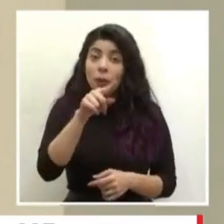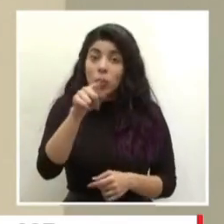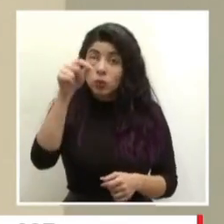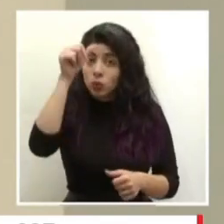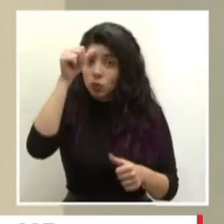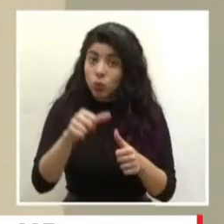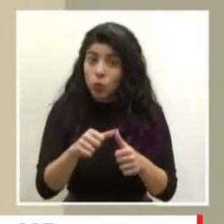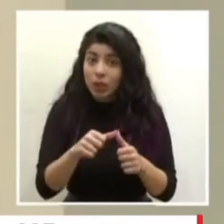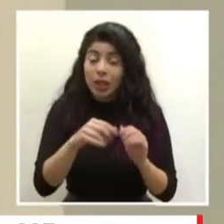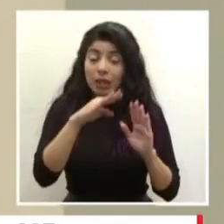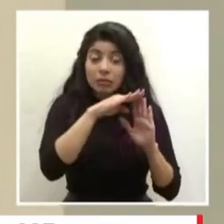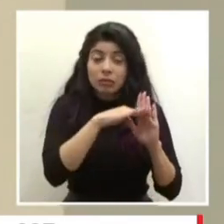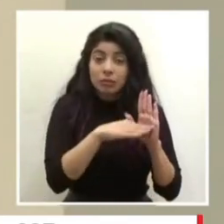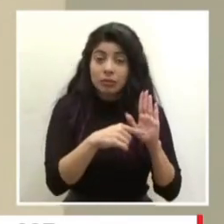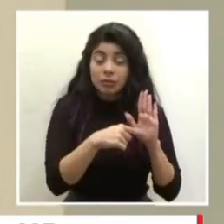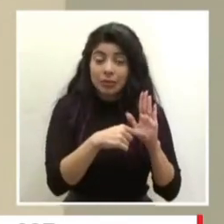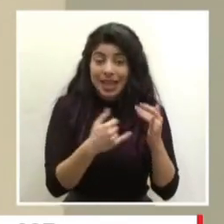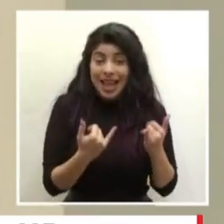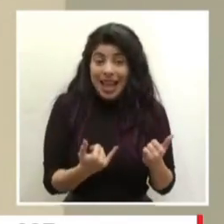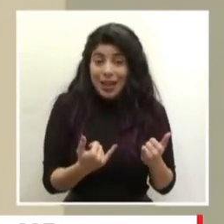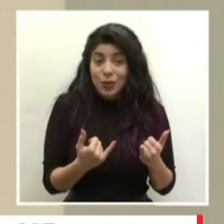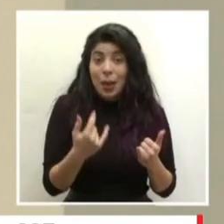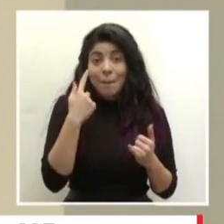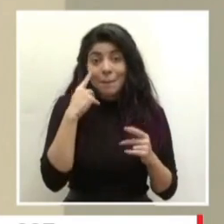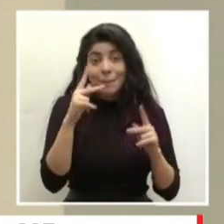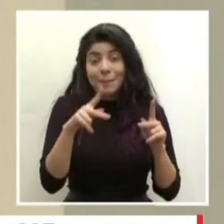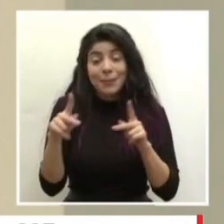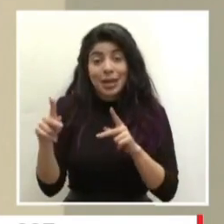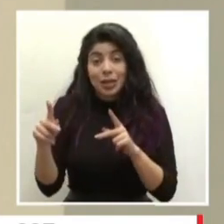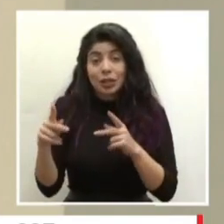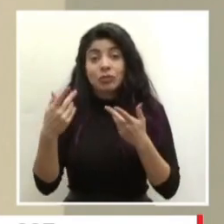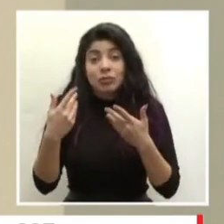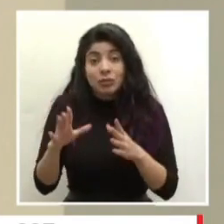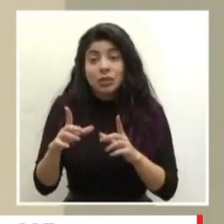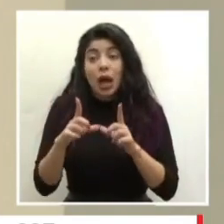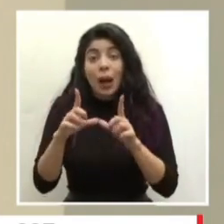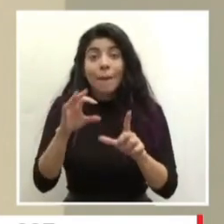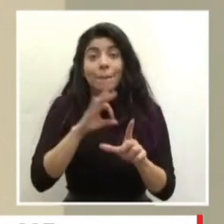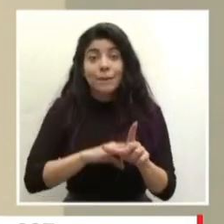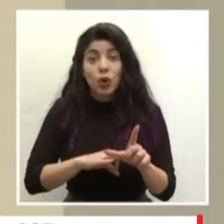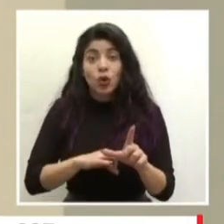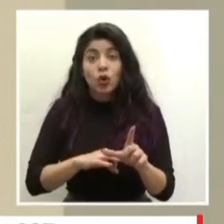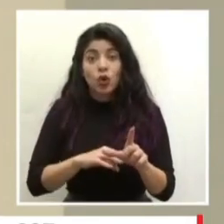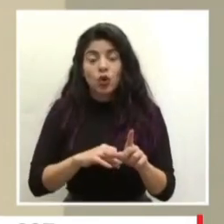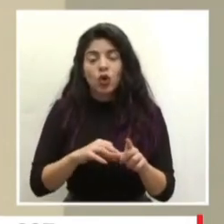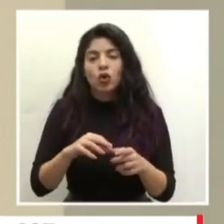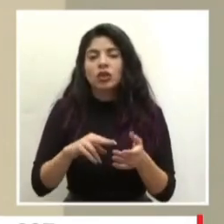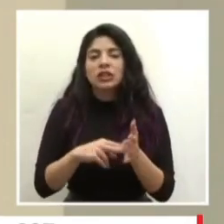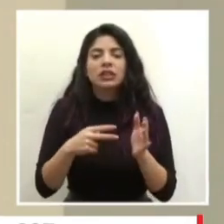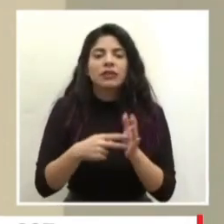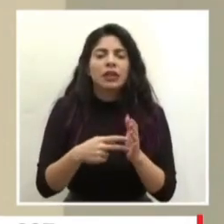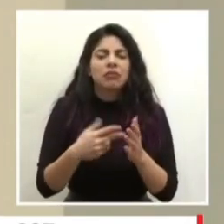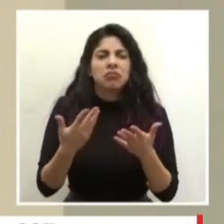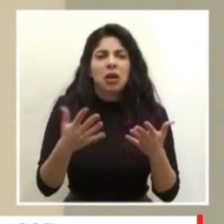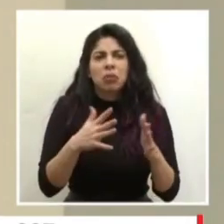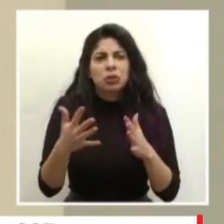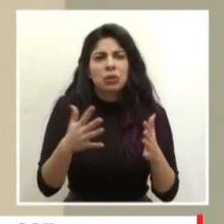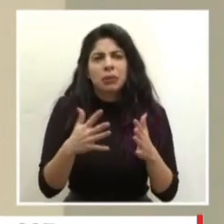que las medidas vigentes para las personas a quienes ya se les ha otorgado el bono básicamente estarían llegando